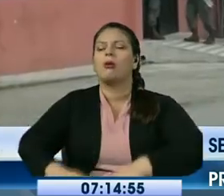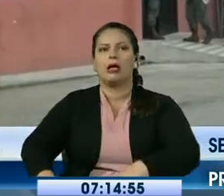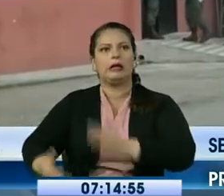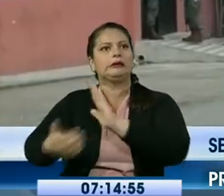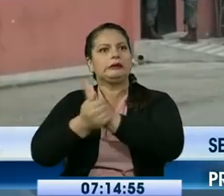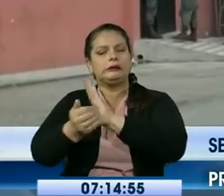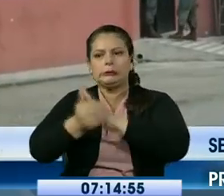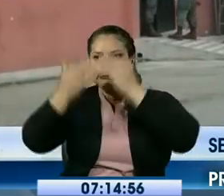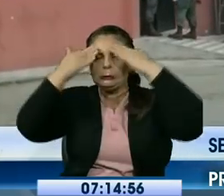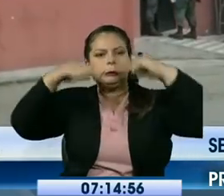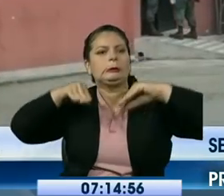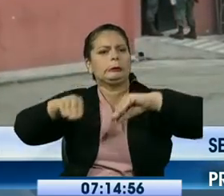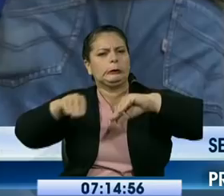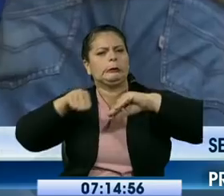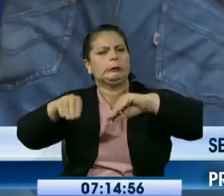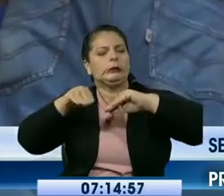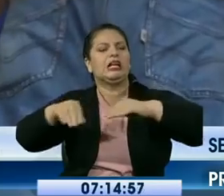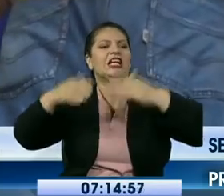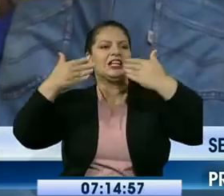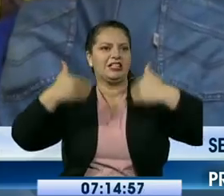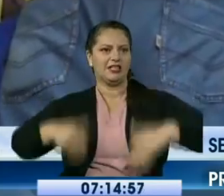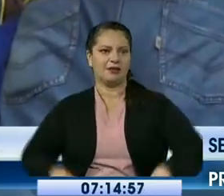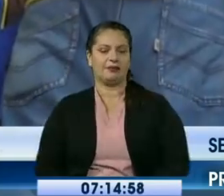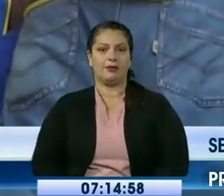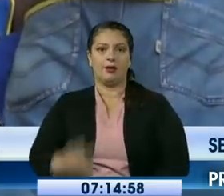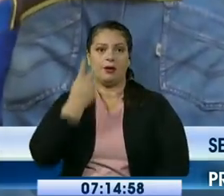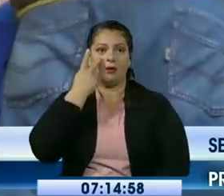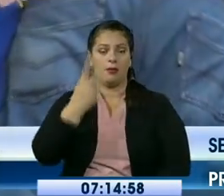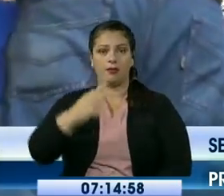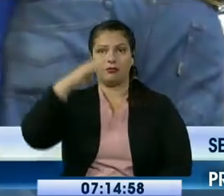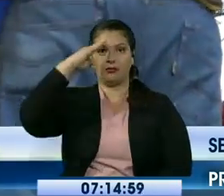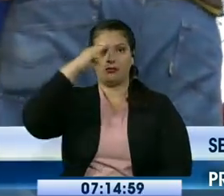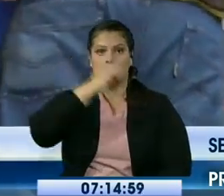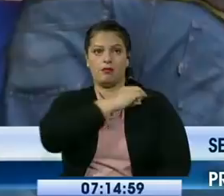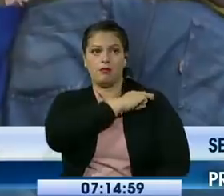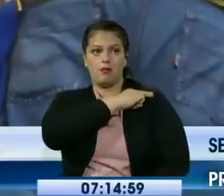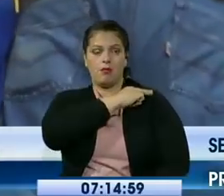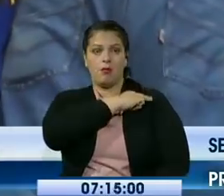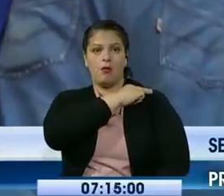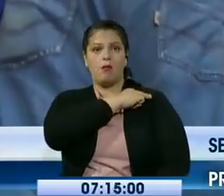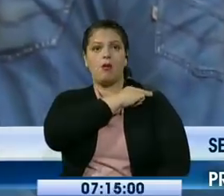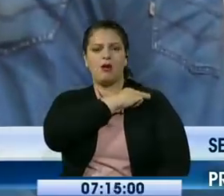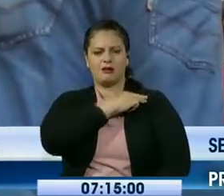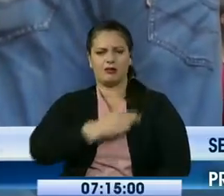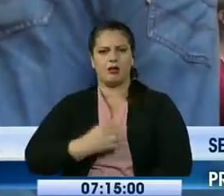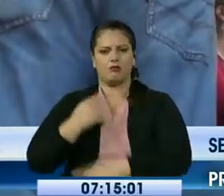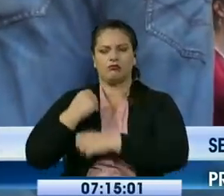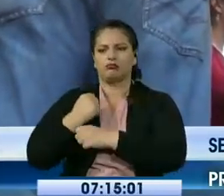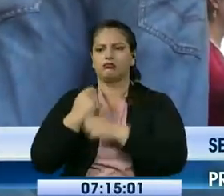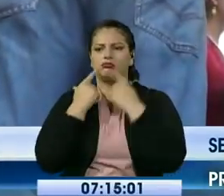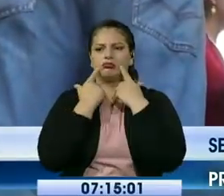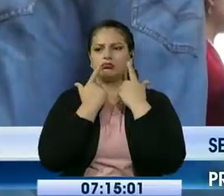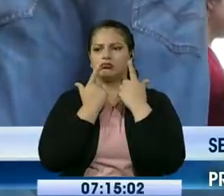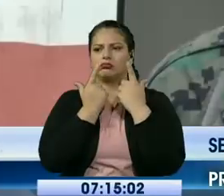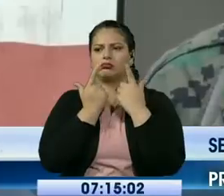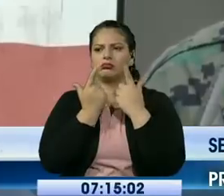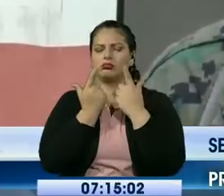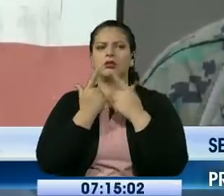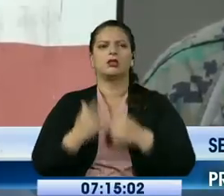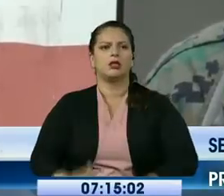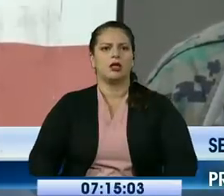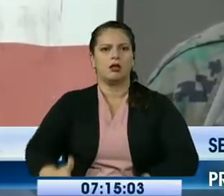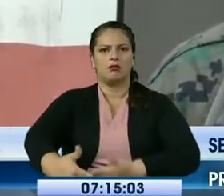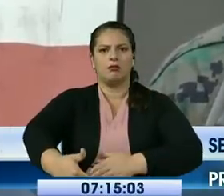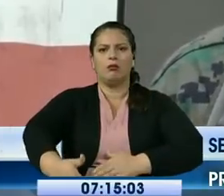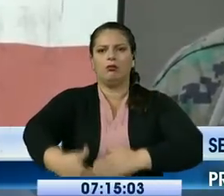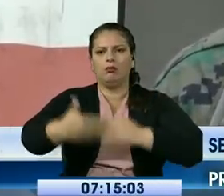han custodiado el material desde que salió de la capital. Habrá un personal que permanece aquí en